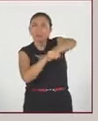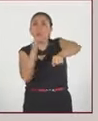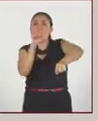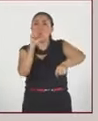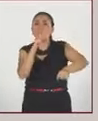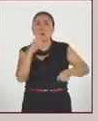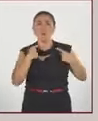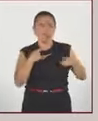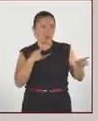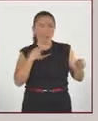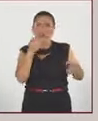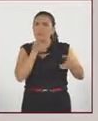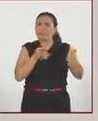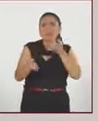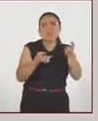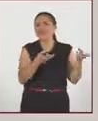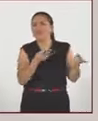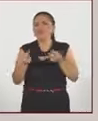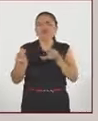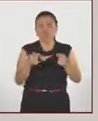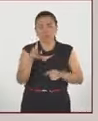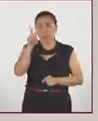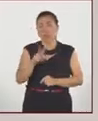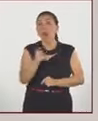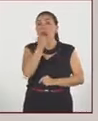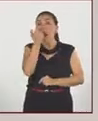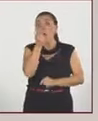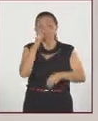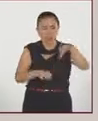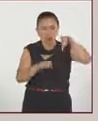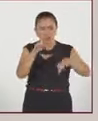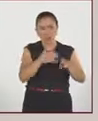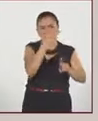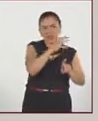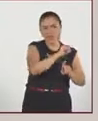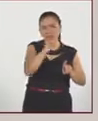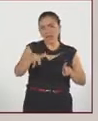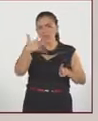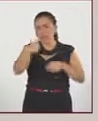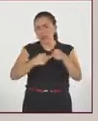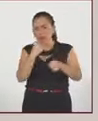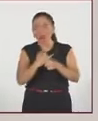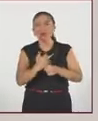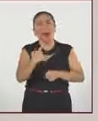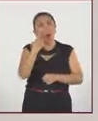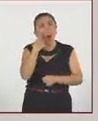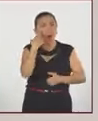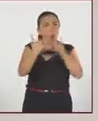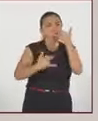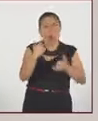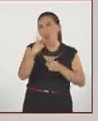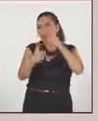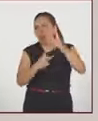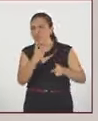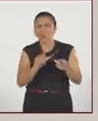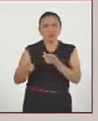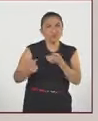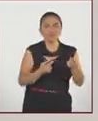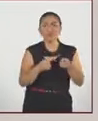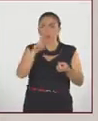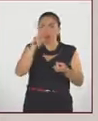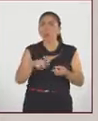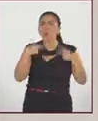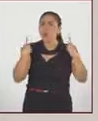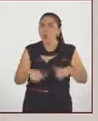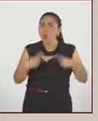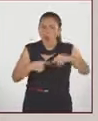muy activo. Los estudiantes entre los 10 y los 15 años que juegan mucho fútbol, que hacen mucho deporte, tienen mucho dolor en la región